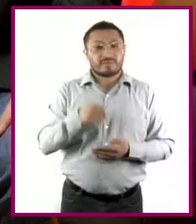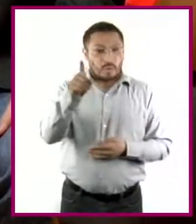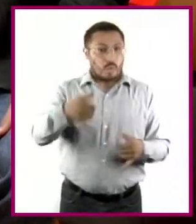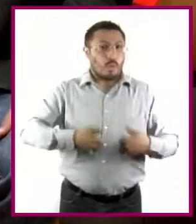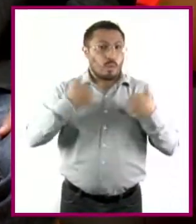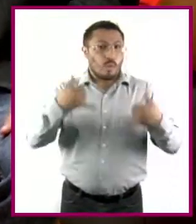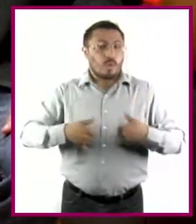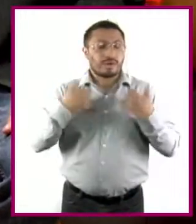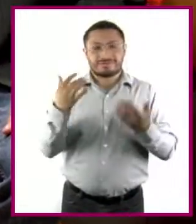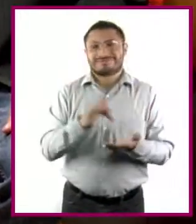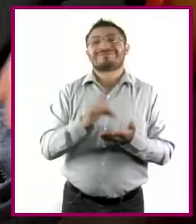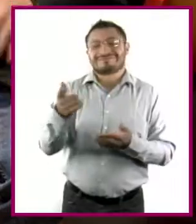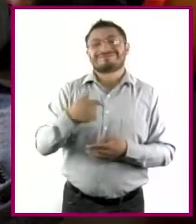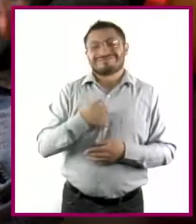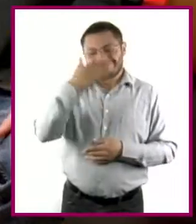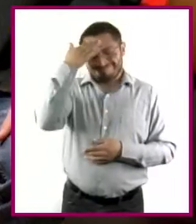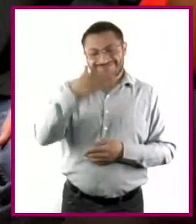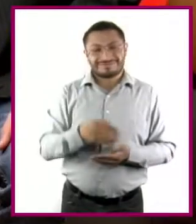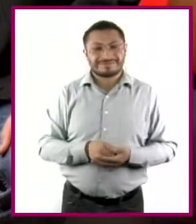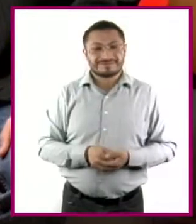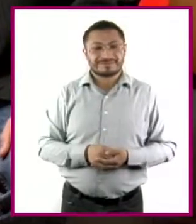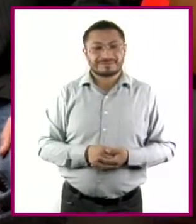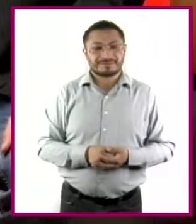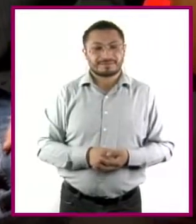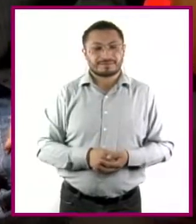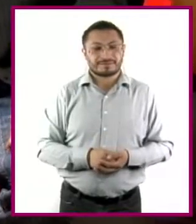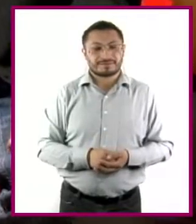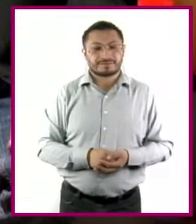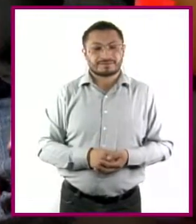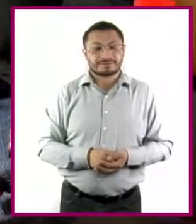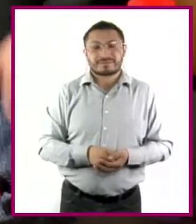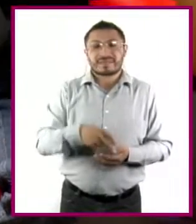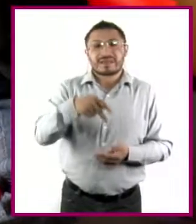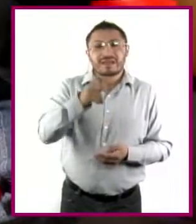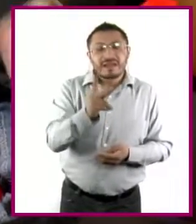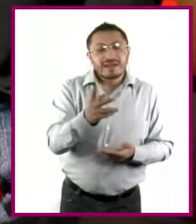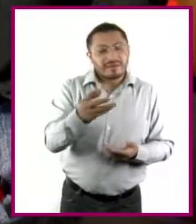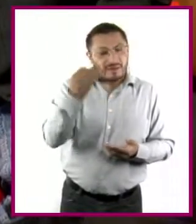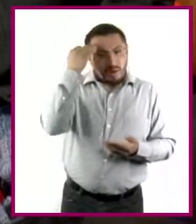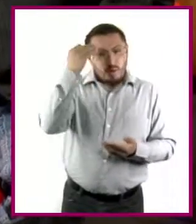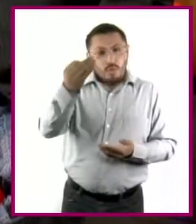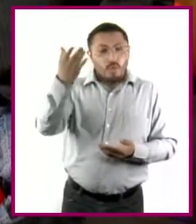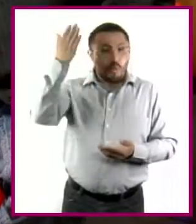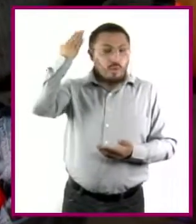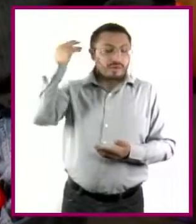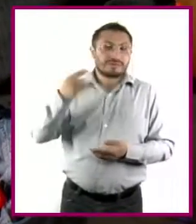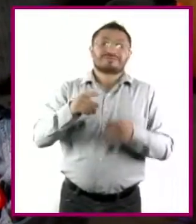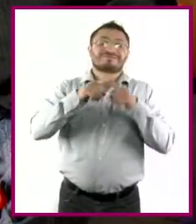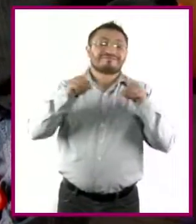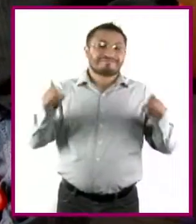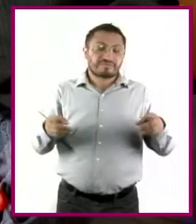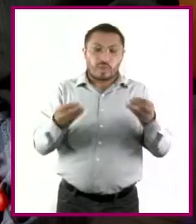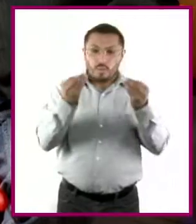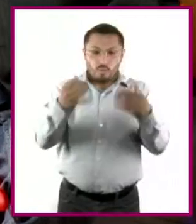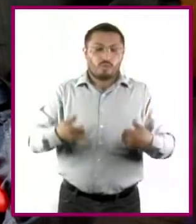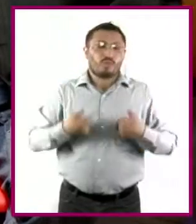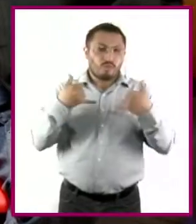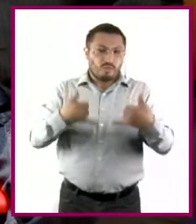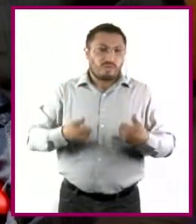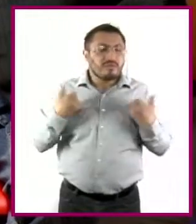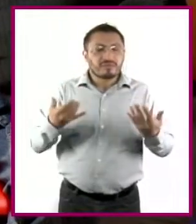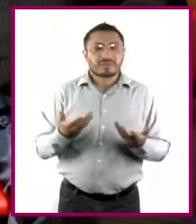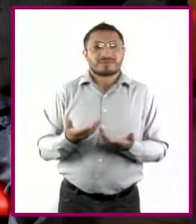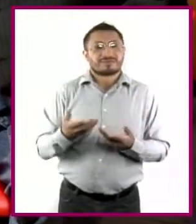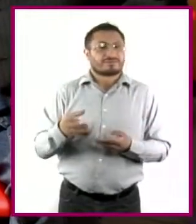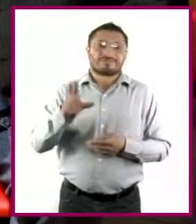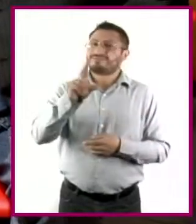usted. Gracias, yo lo sé, sí, qué bonita época. Pero para aquella época, pues no lo era. Muchos jóvenes pensadores estábamos